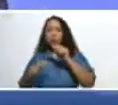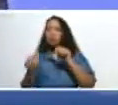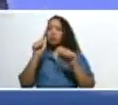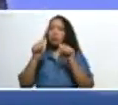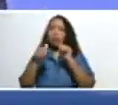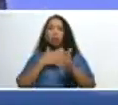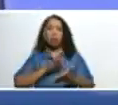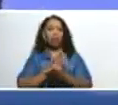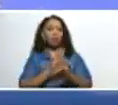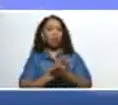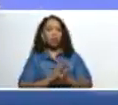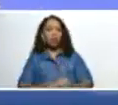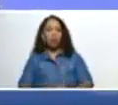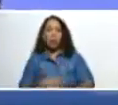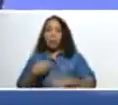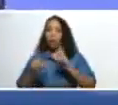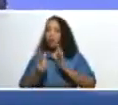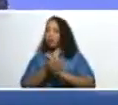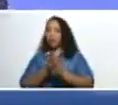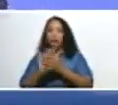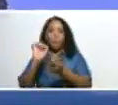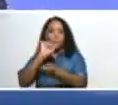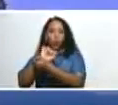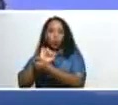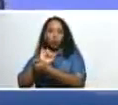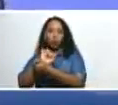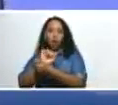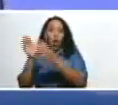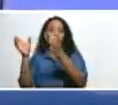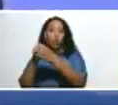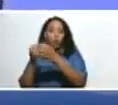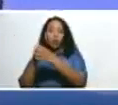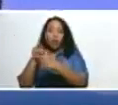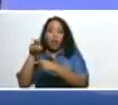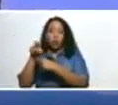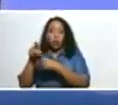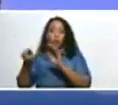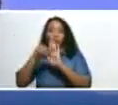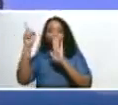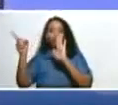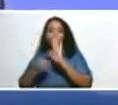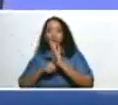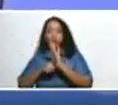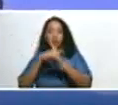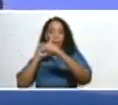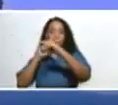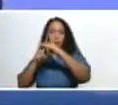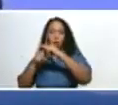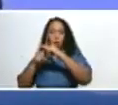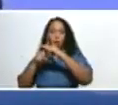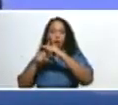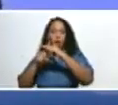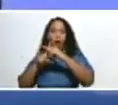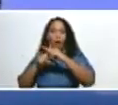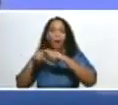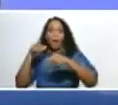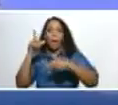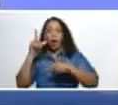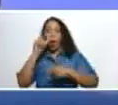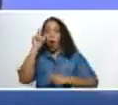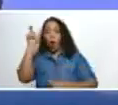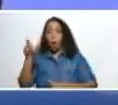cosas. Pero ya están capturados parte de los cómplices y está plenamente identificado el bandido, el criminal que atacó